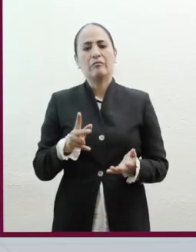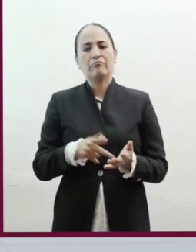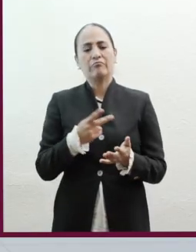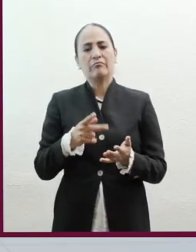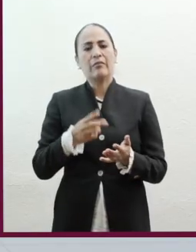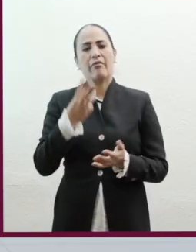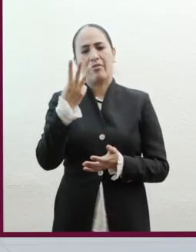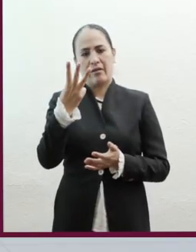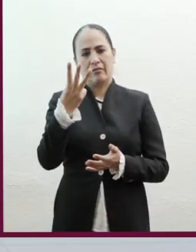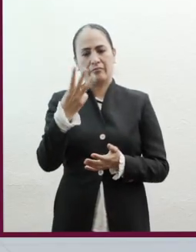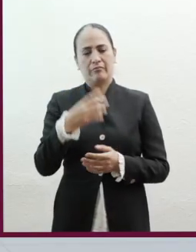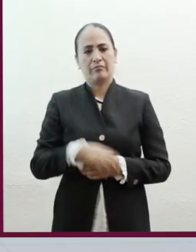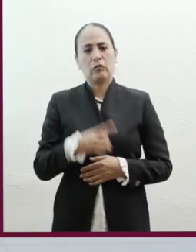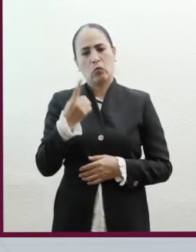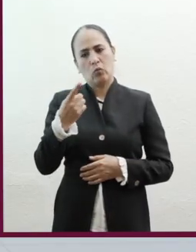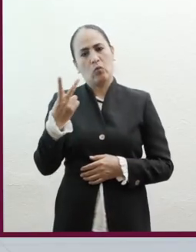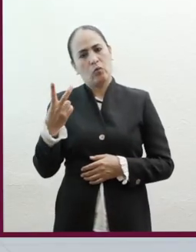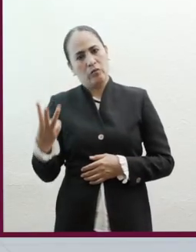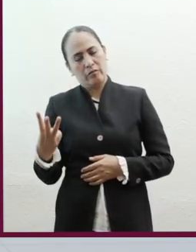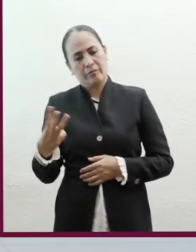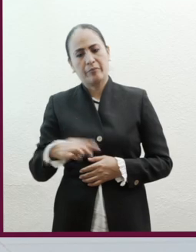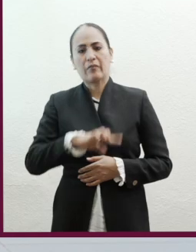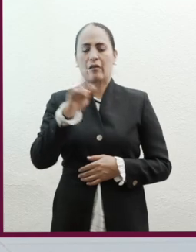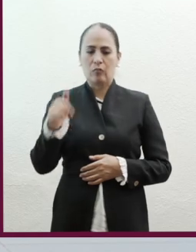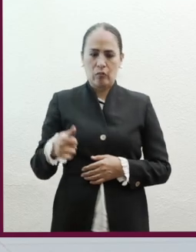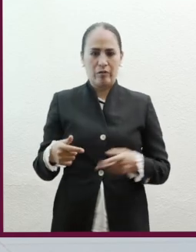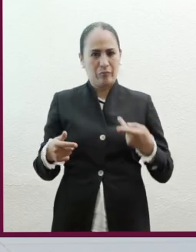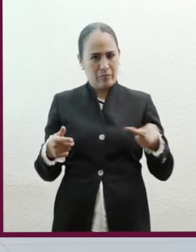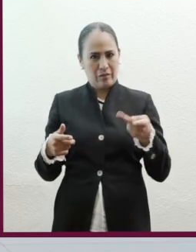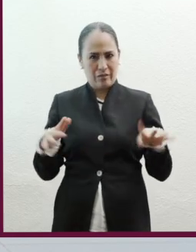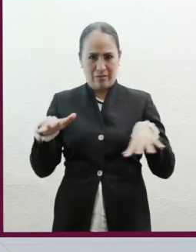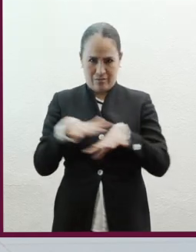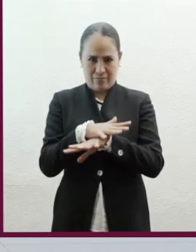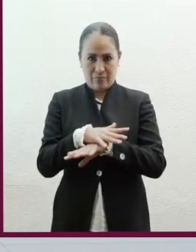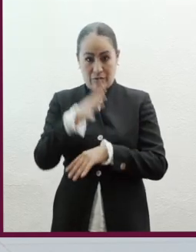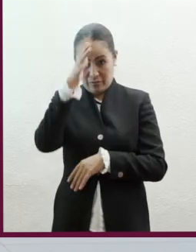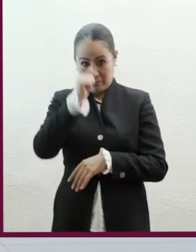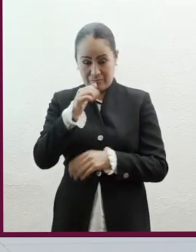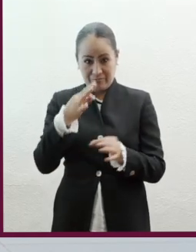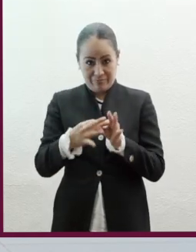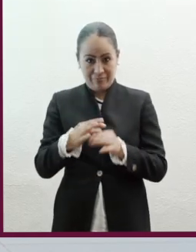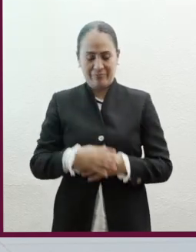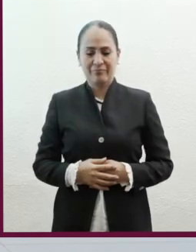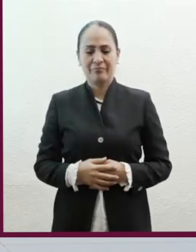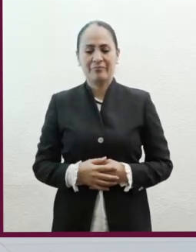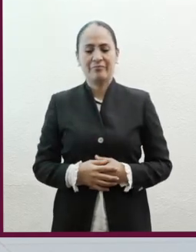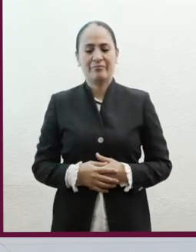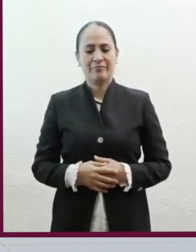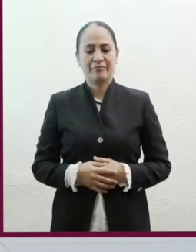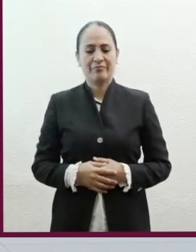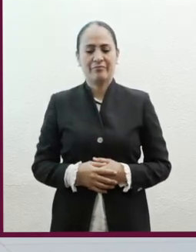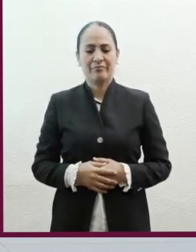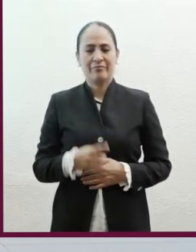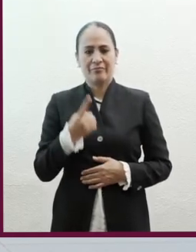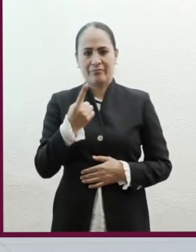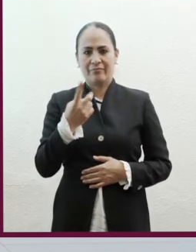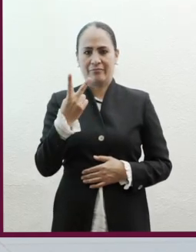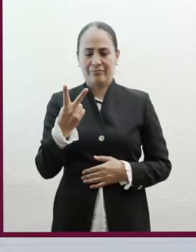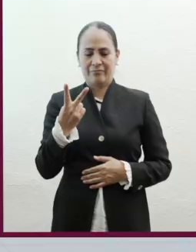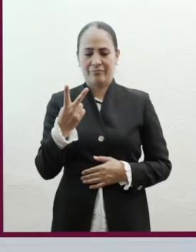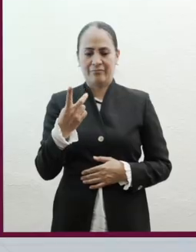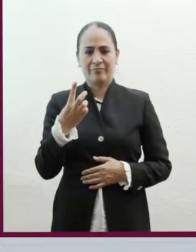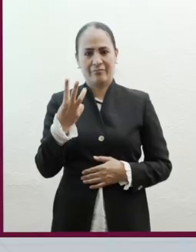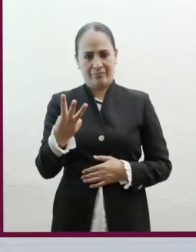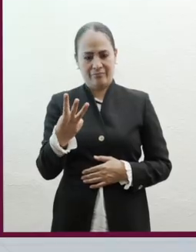y posterior a esos 3 tiempos cambiamos la pierna. ¿Listos? 1, 2,